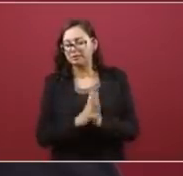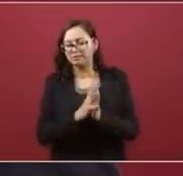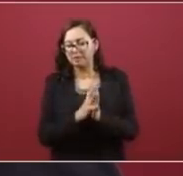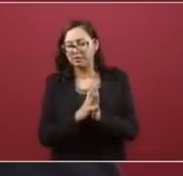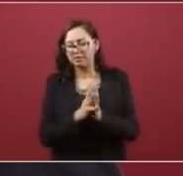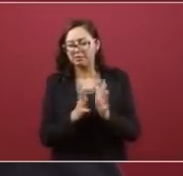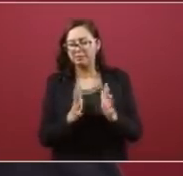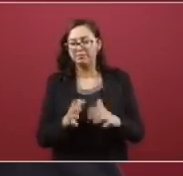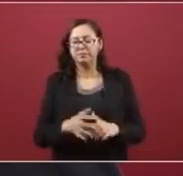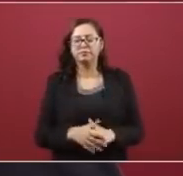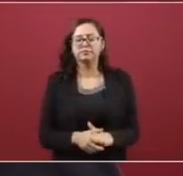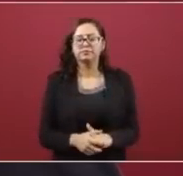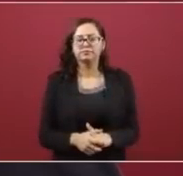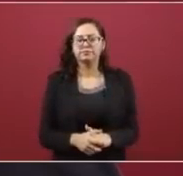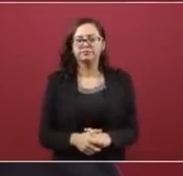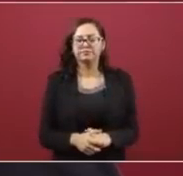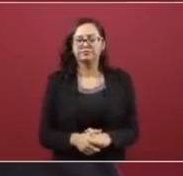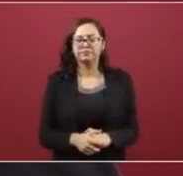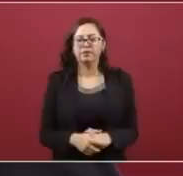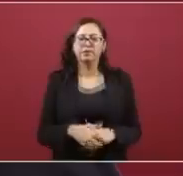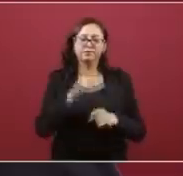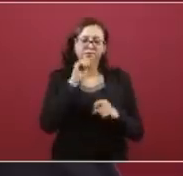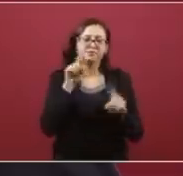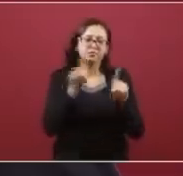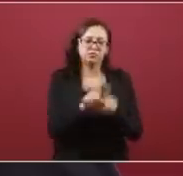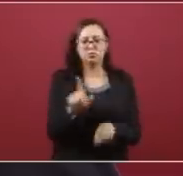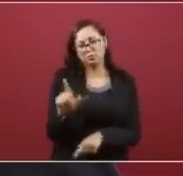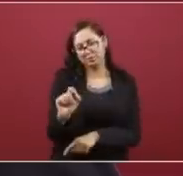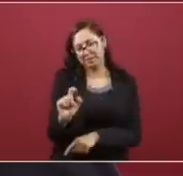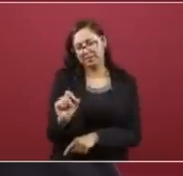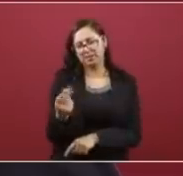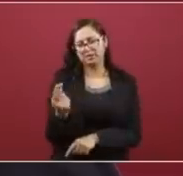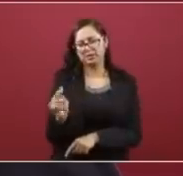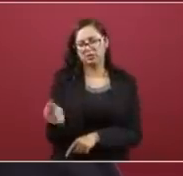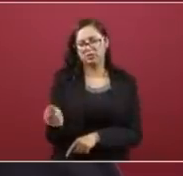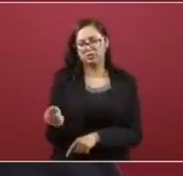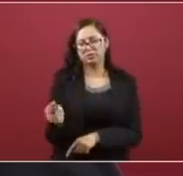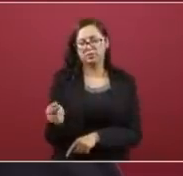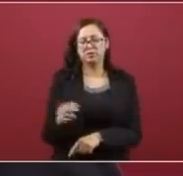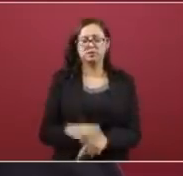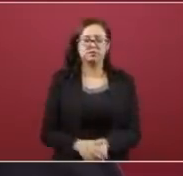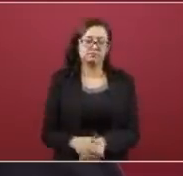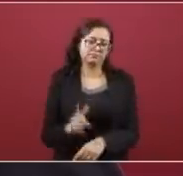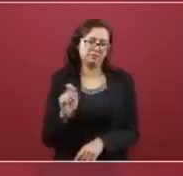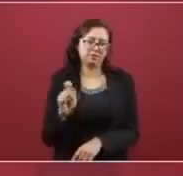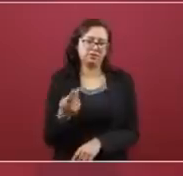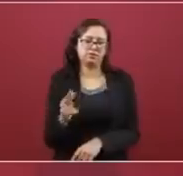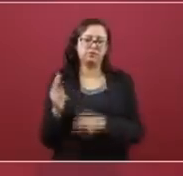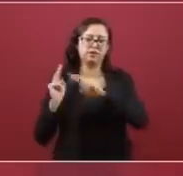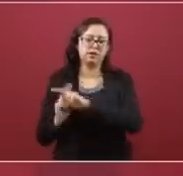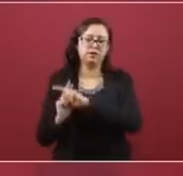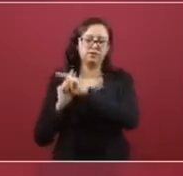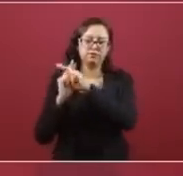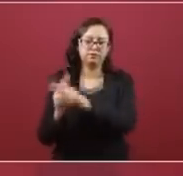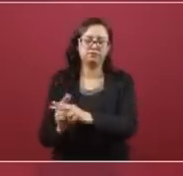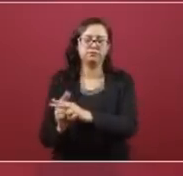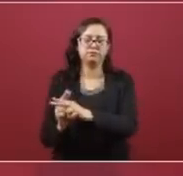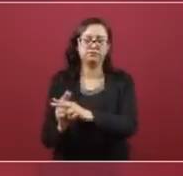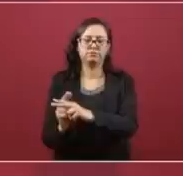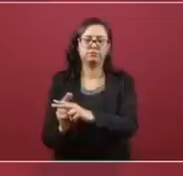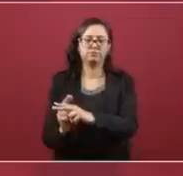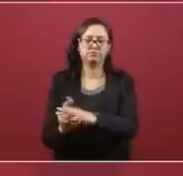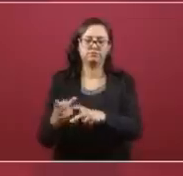y el 20 de noviembre aniversario del